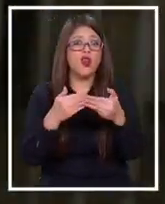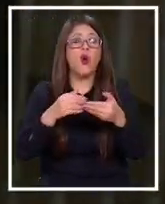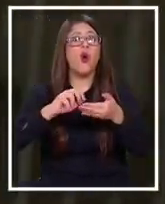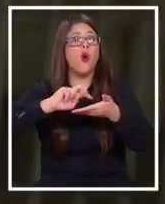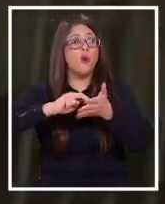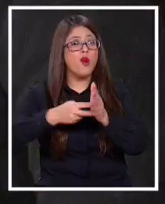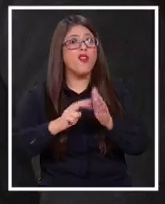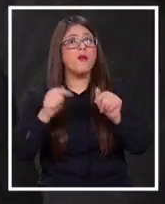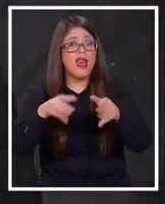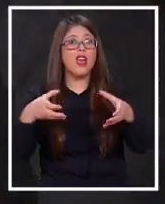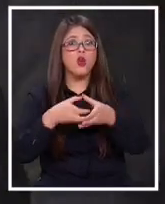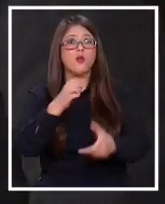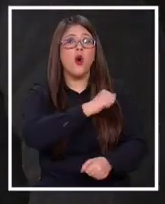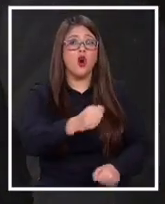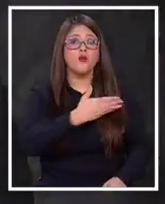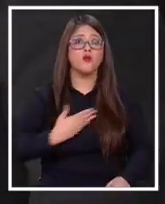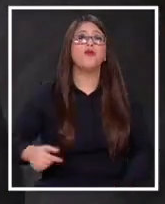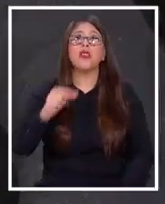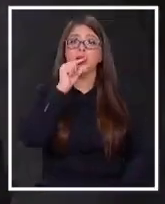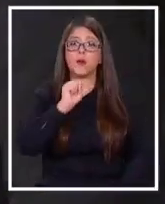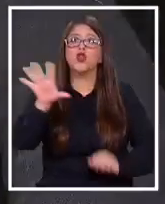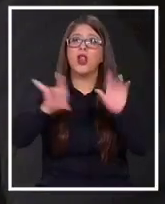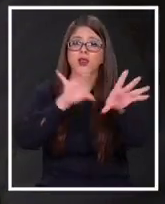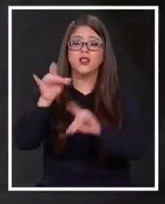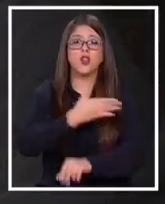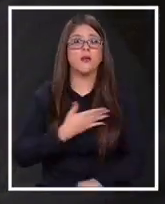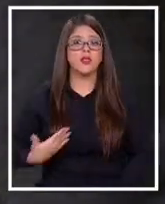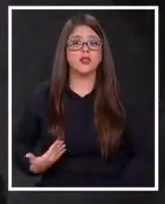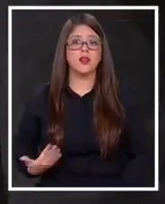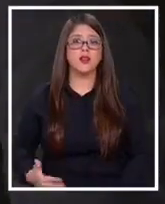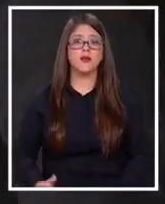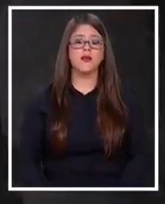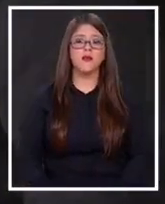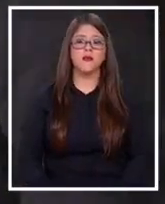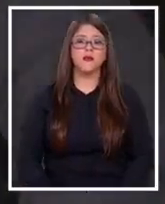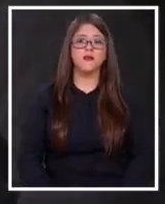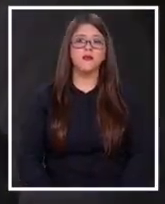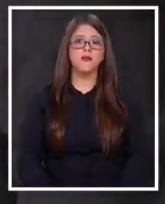etapa en la oposición de cara a las elecciones presidenciales. Gracias.